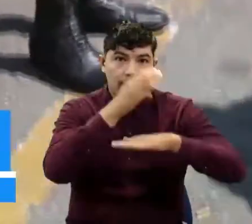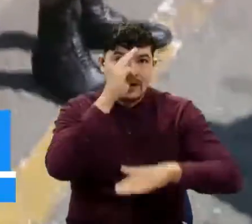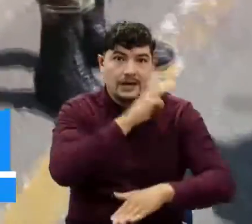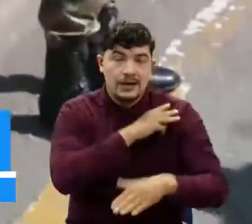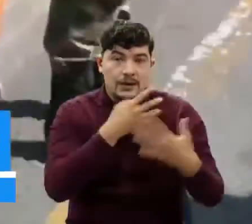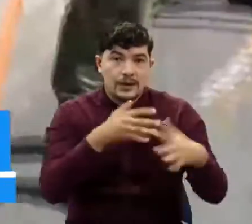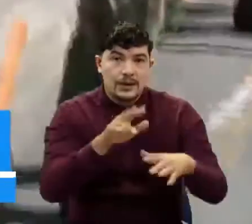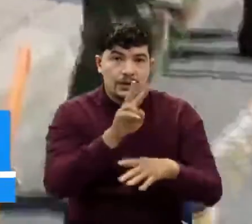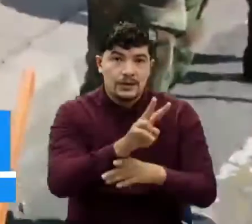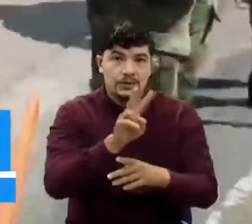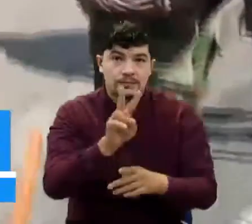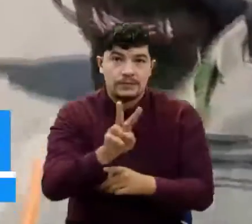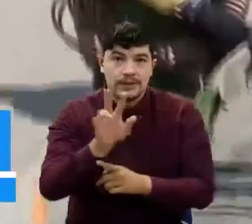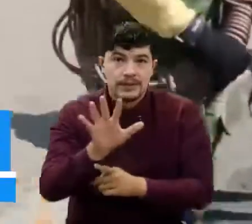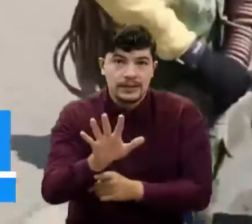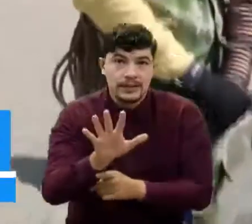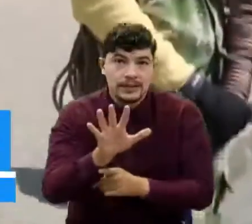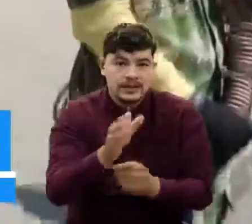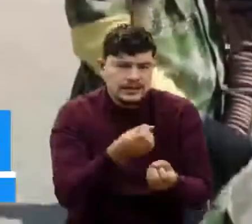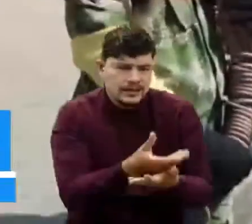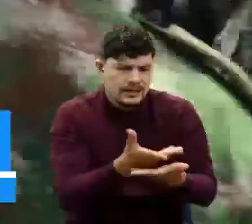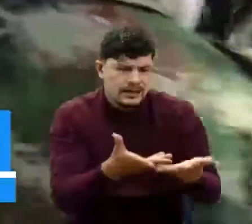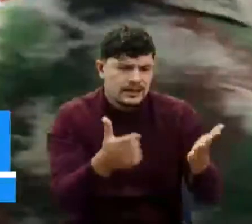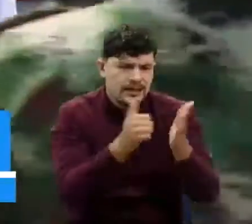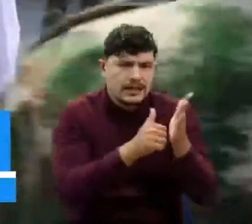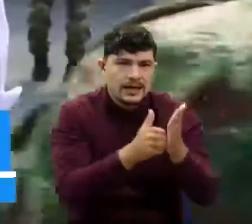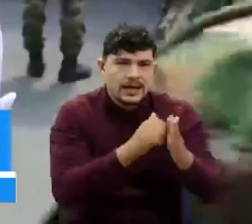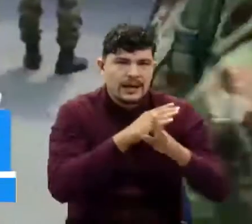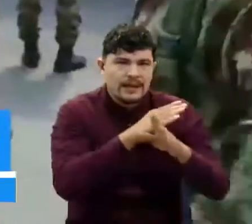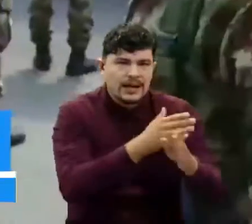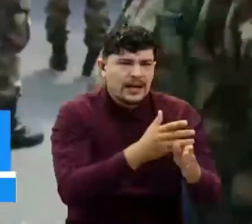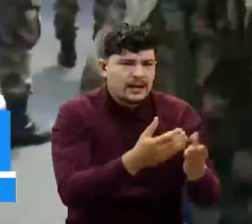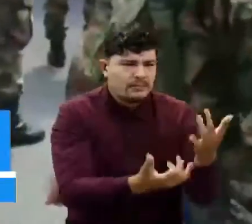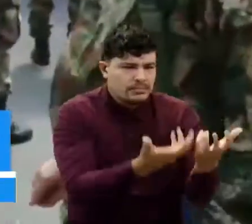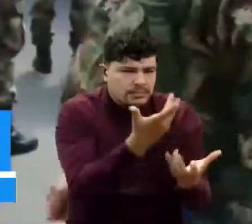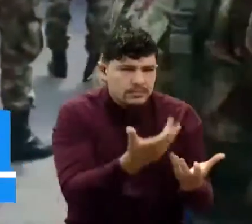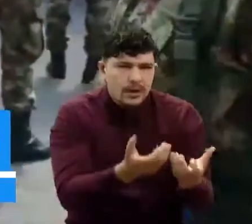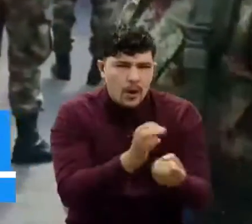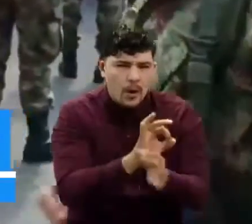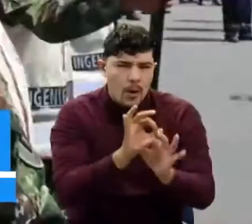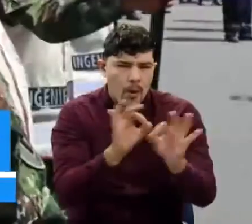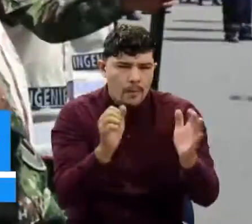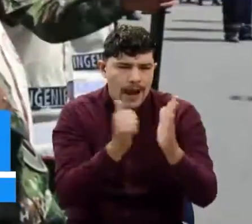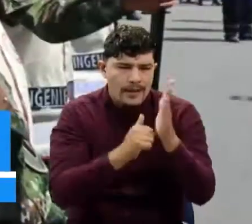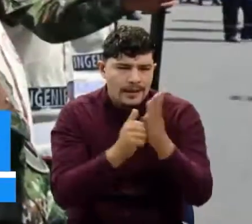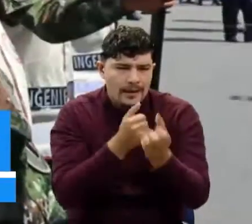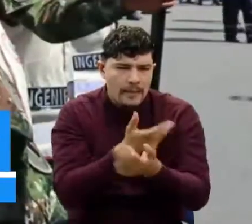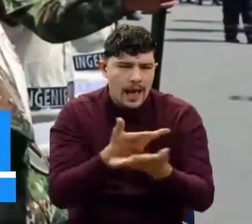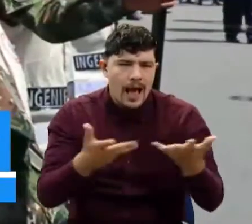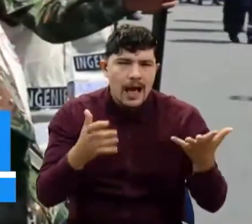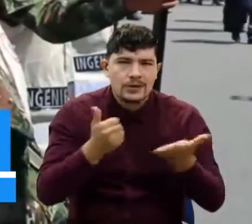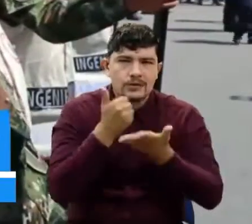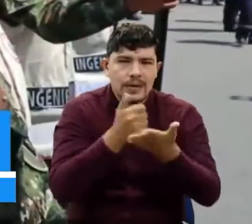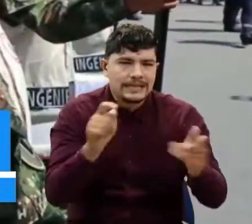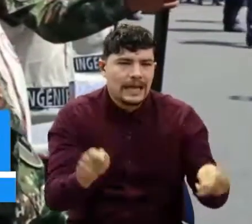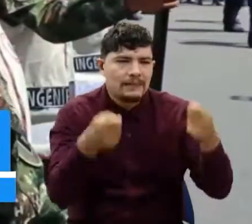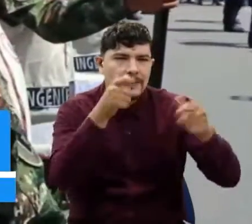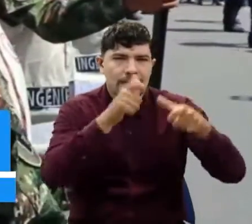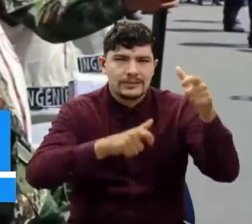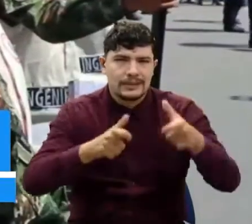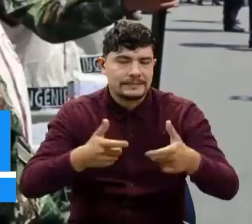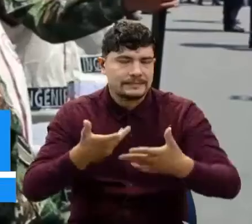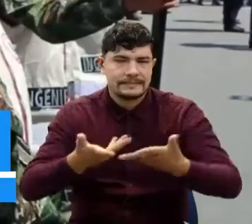recibió 225 elementos entre equipos contra incendios y de rescate. Para coadyuvar a esta importante labor que hacen